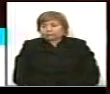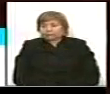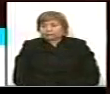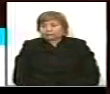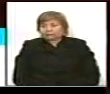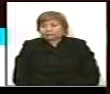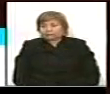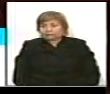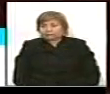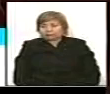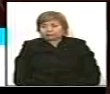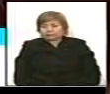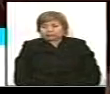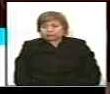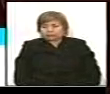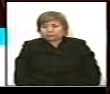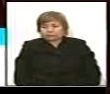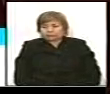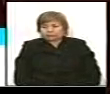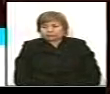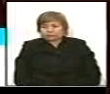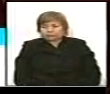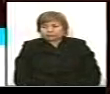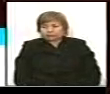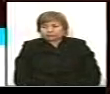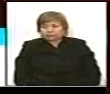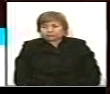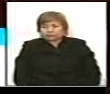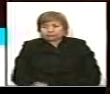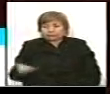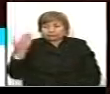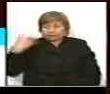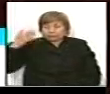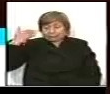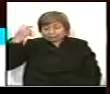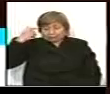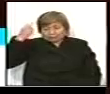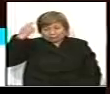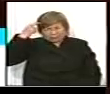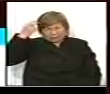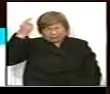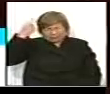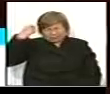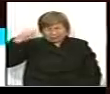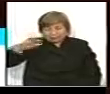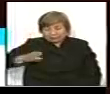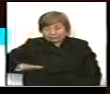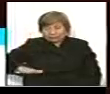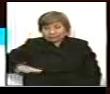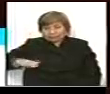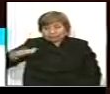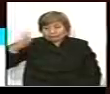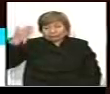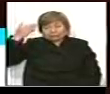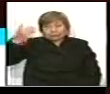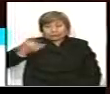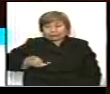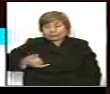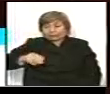¿No? Entonces, ahorita regresen a su niñez. Es el primer viaje en el tiempo que vamos a hacer